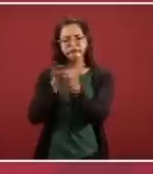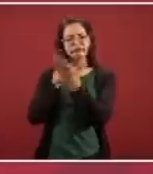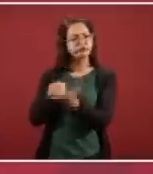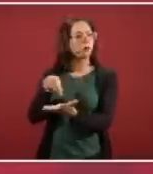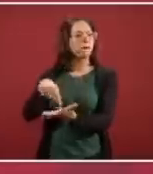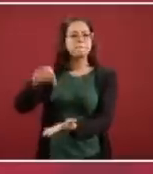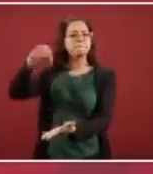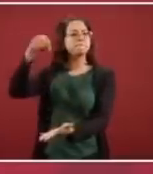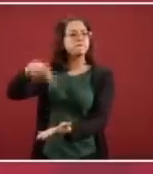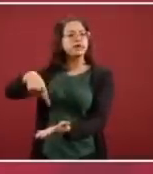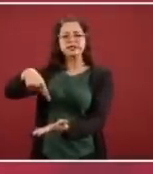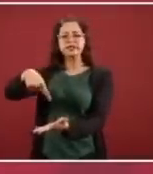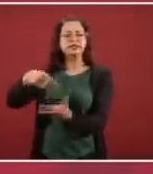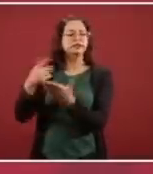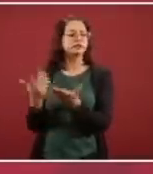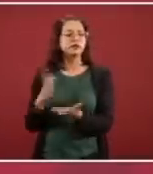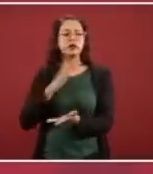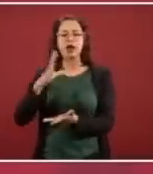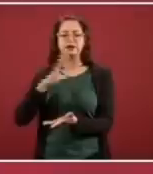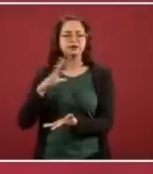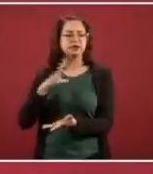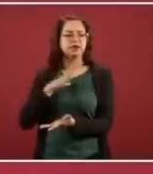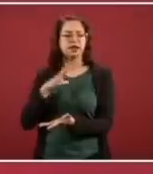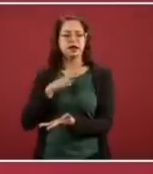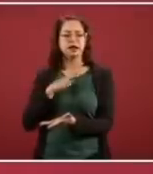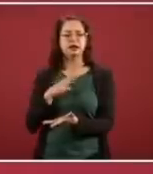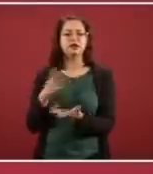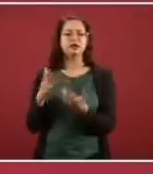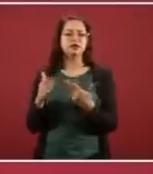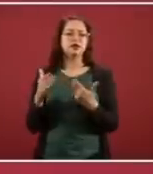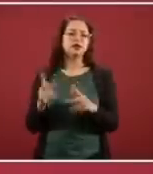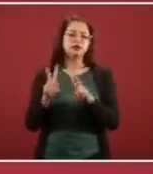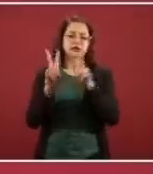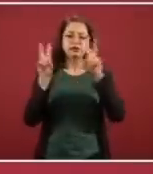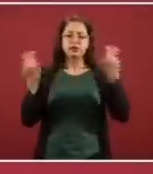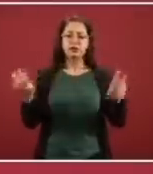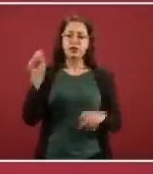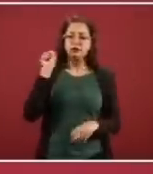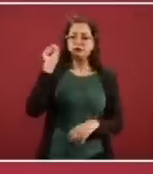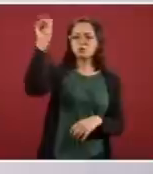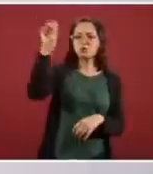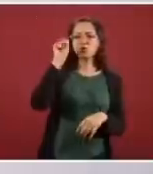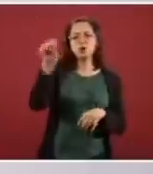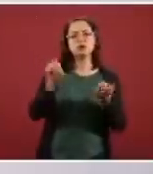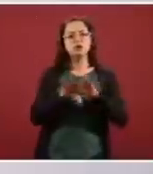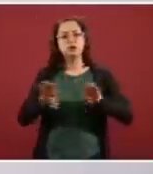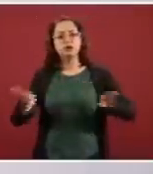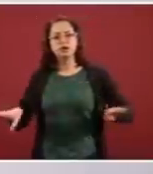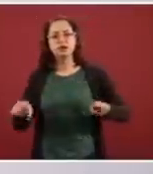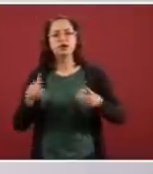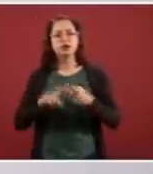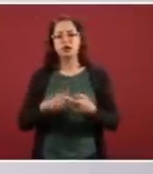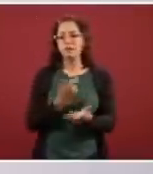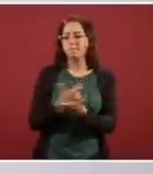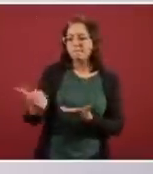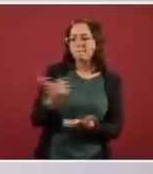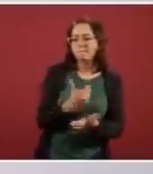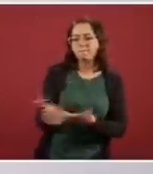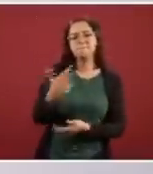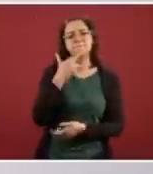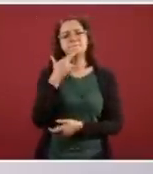habla de la democracia sindical, de mejores condiciones